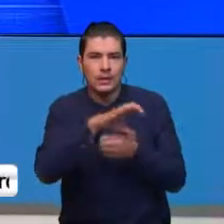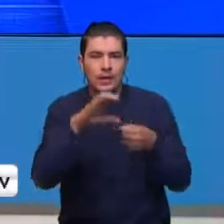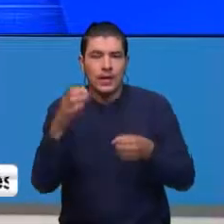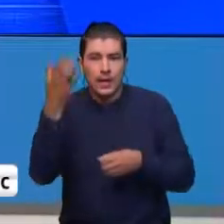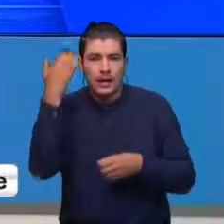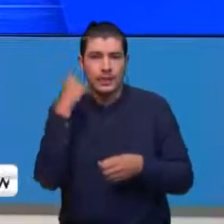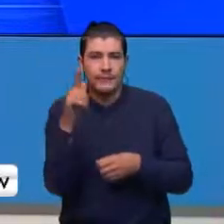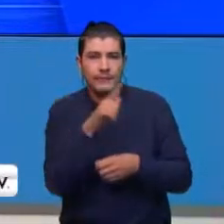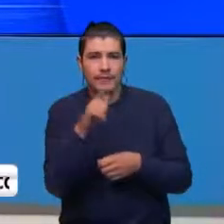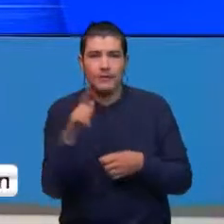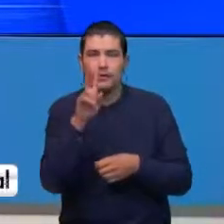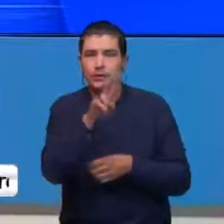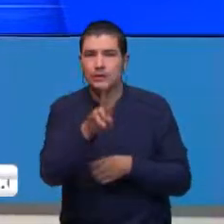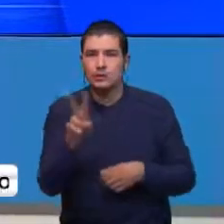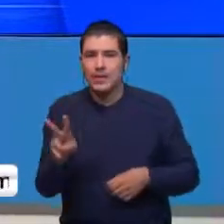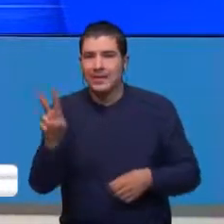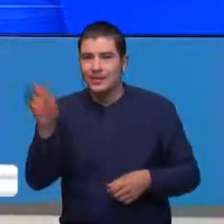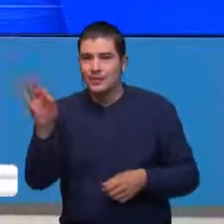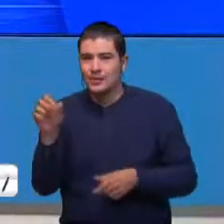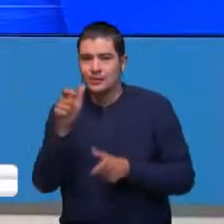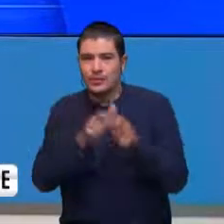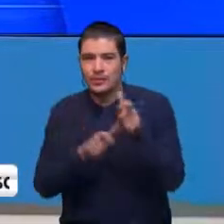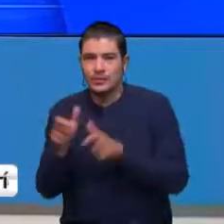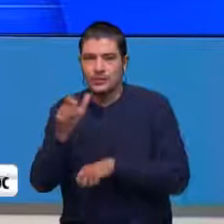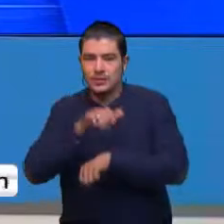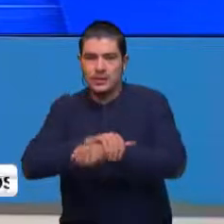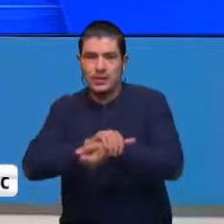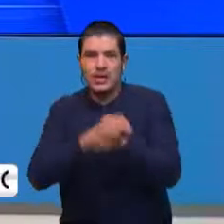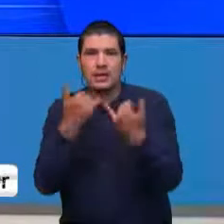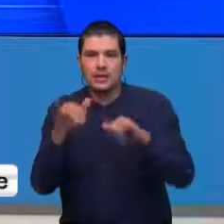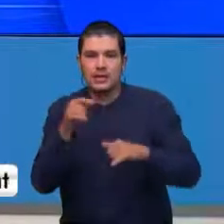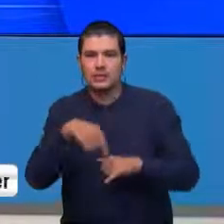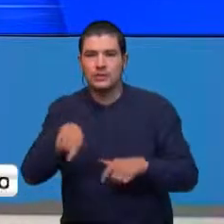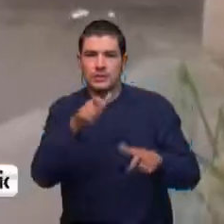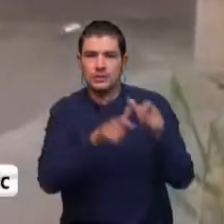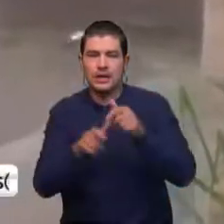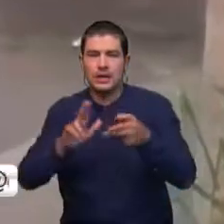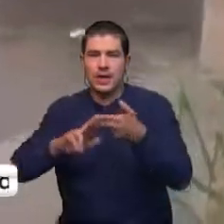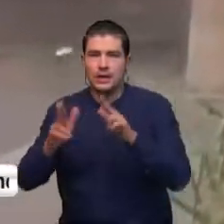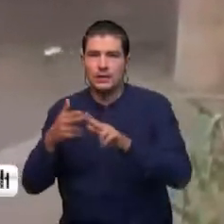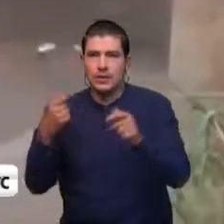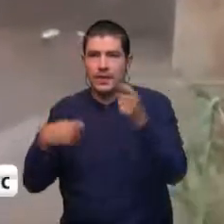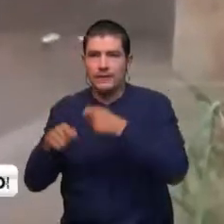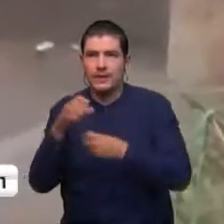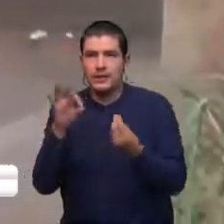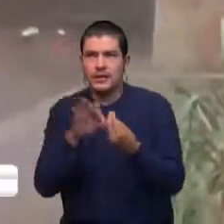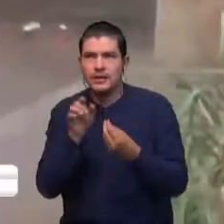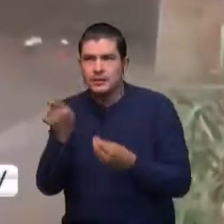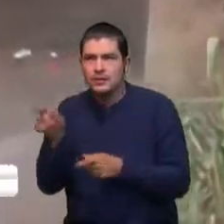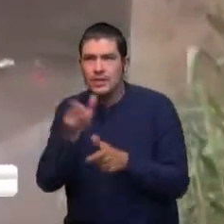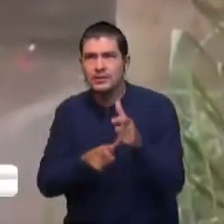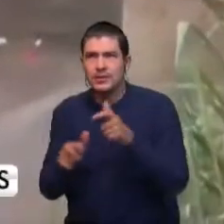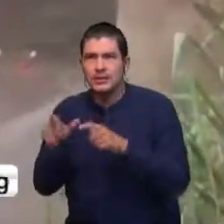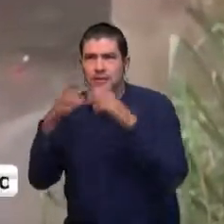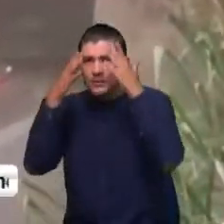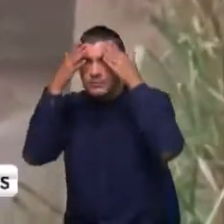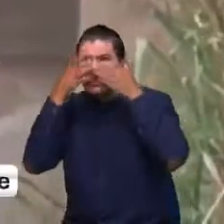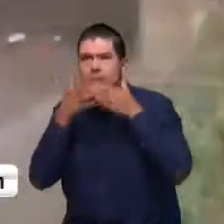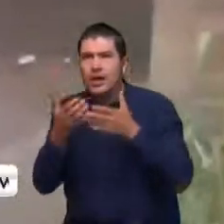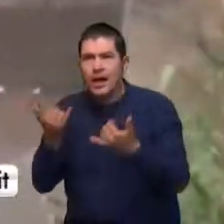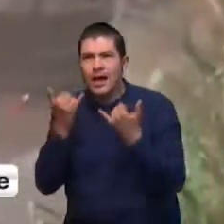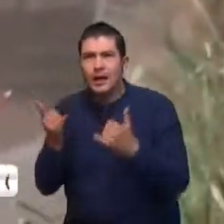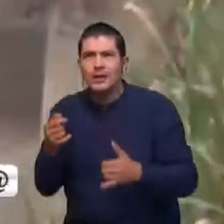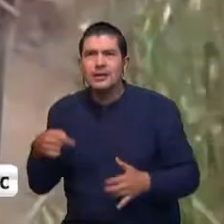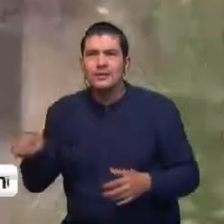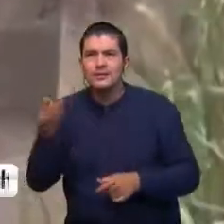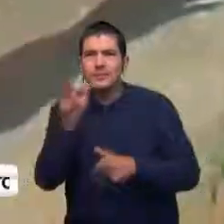228 personas relacionadas con microtráfico han sido capturadas cubiertos con pasamontañas así es como ahora los